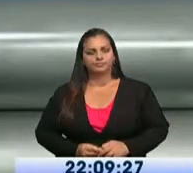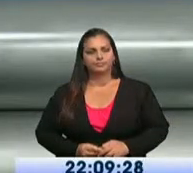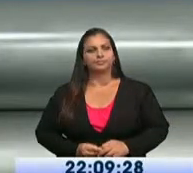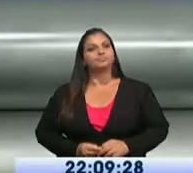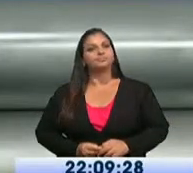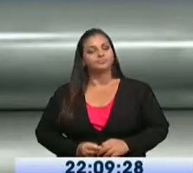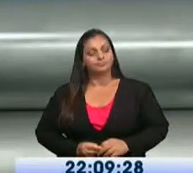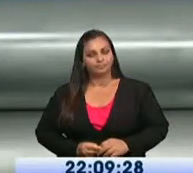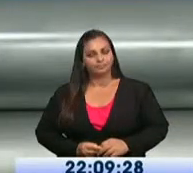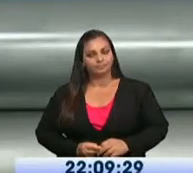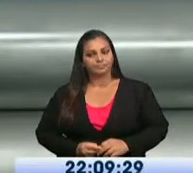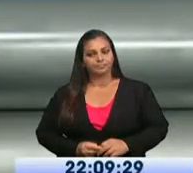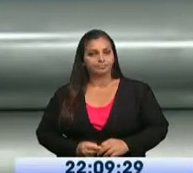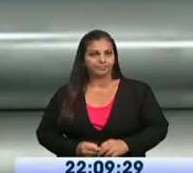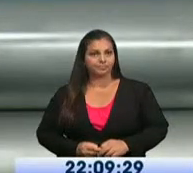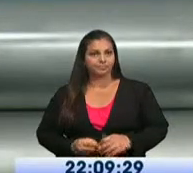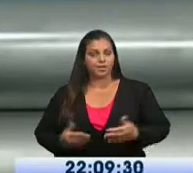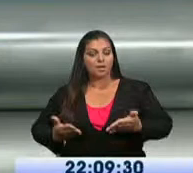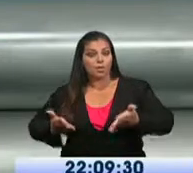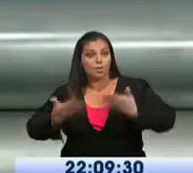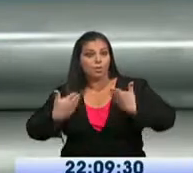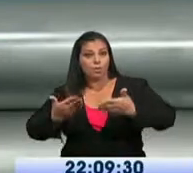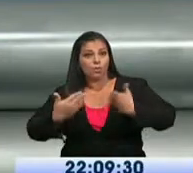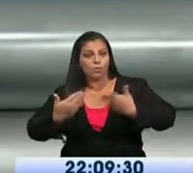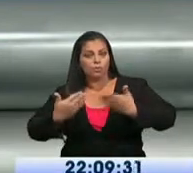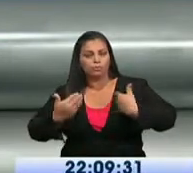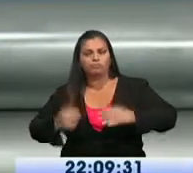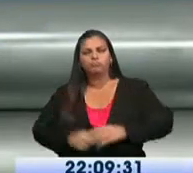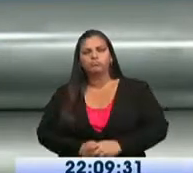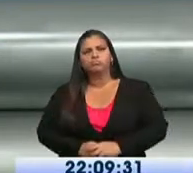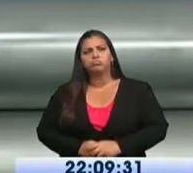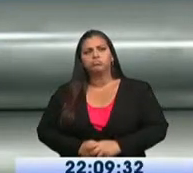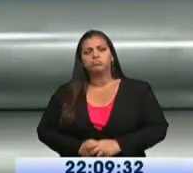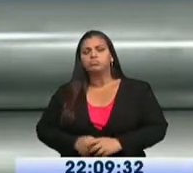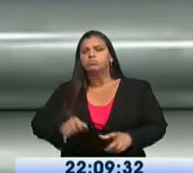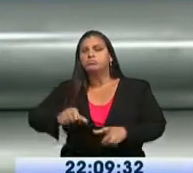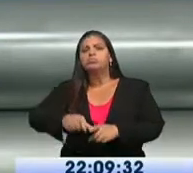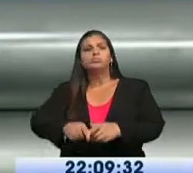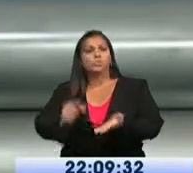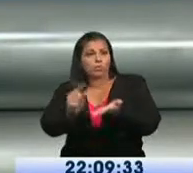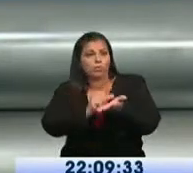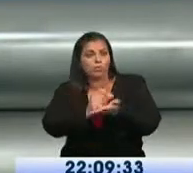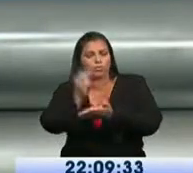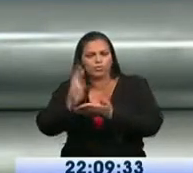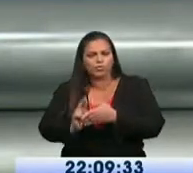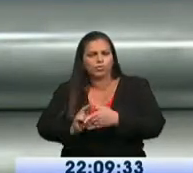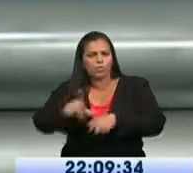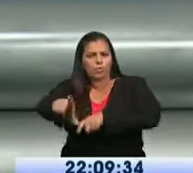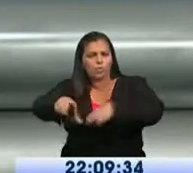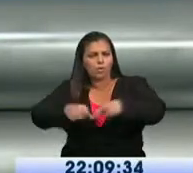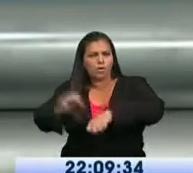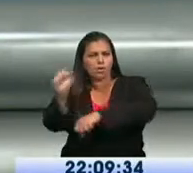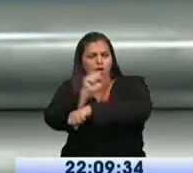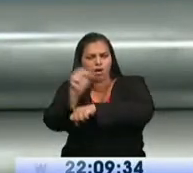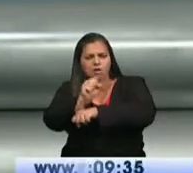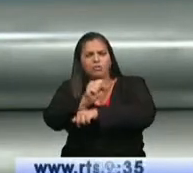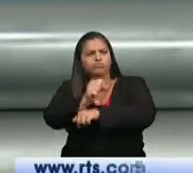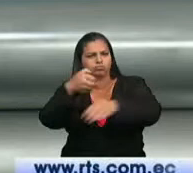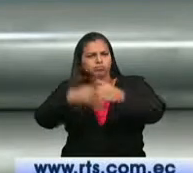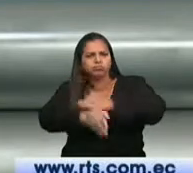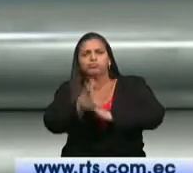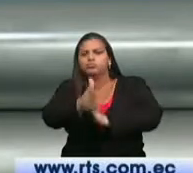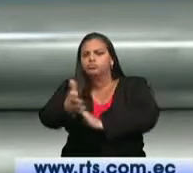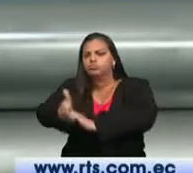Guayaquil, personas desconocidas colocaron un extraño explosivo a un camión parqueado en el Guasmo Sur. El vehículo estalló generando